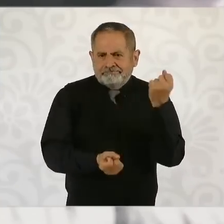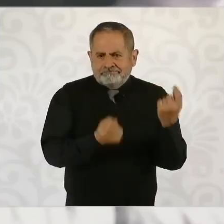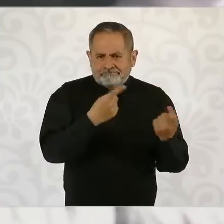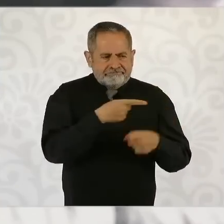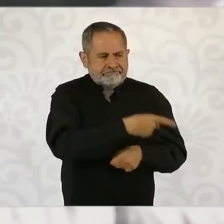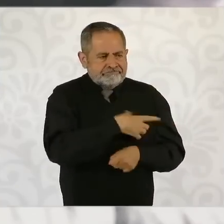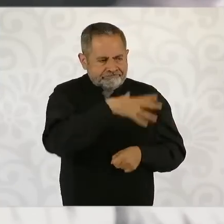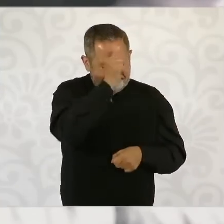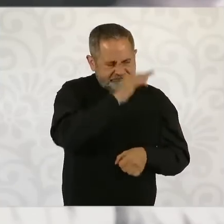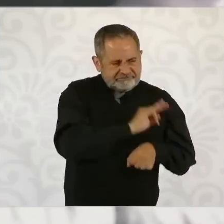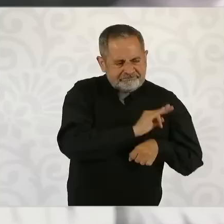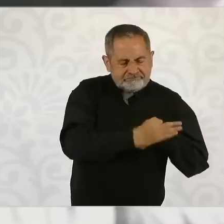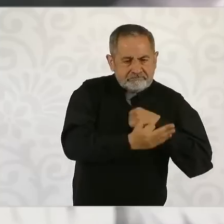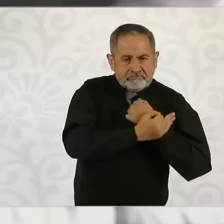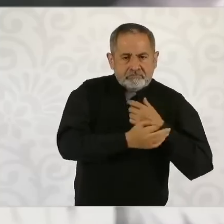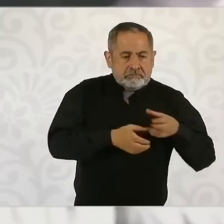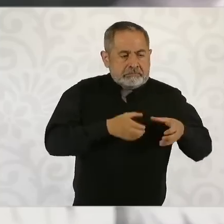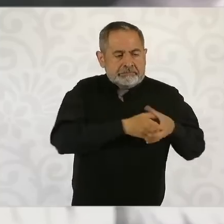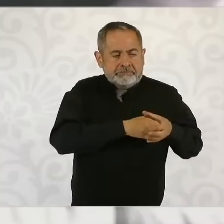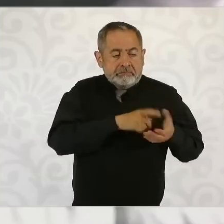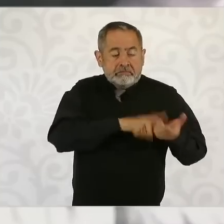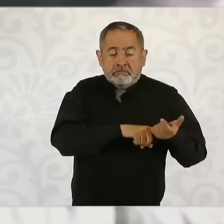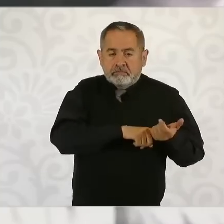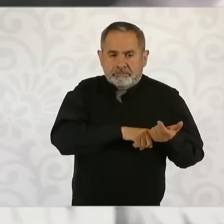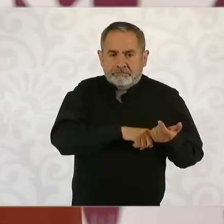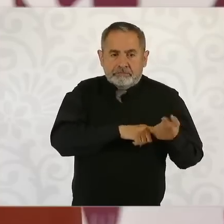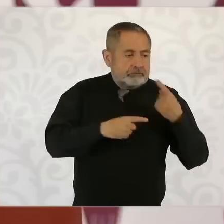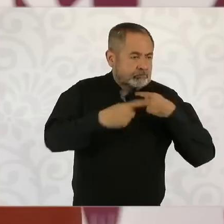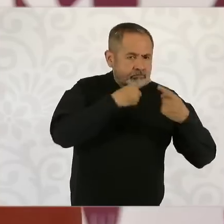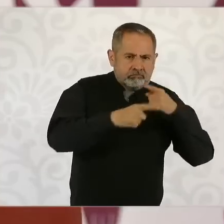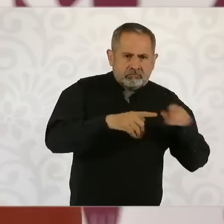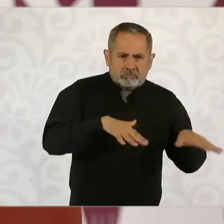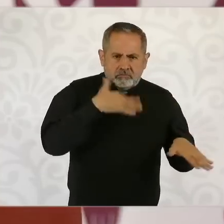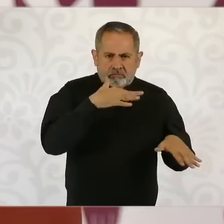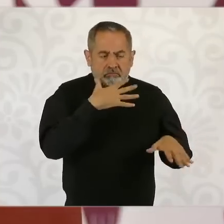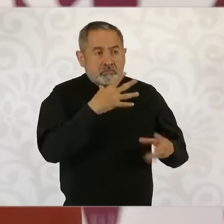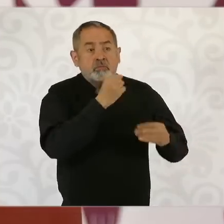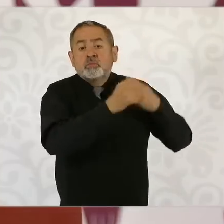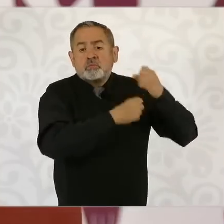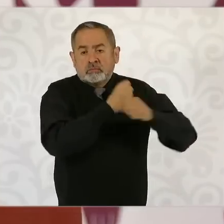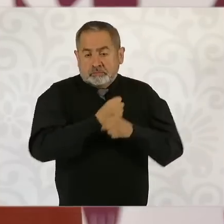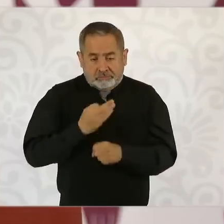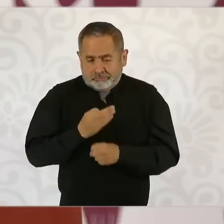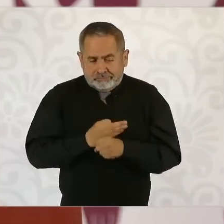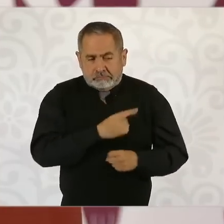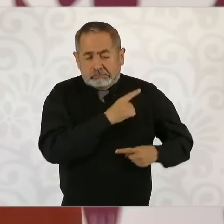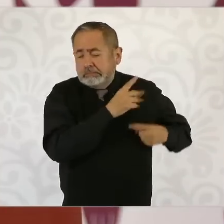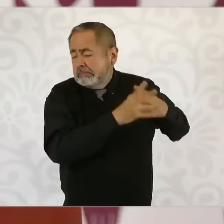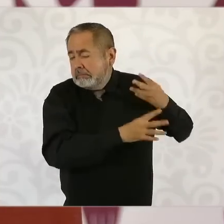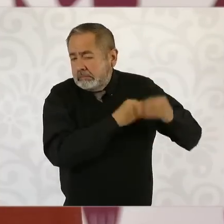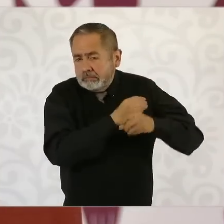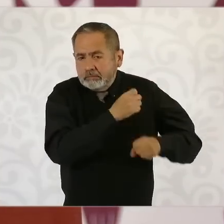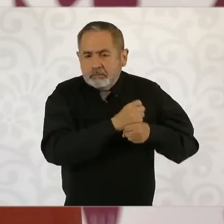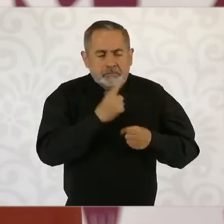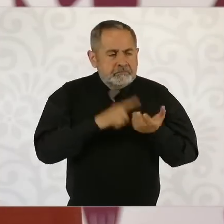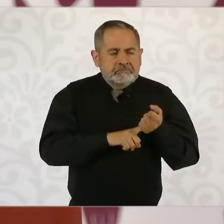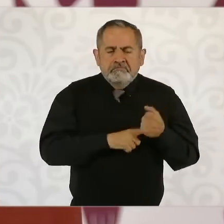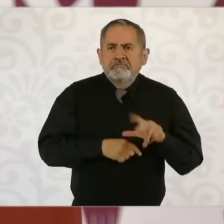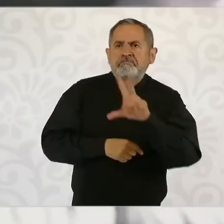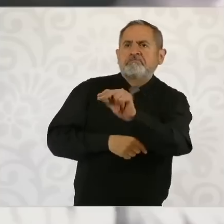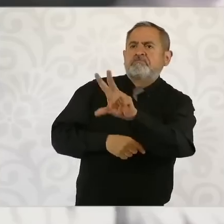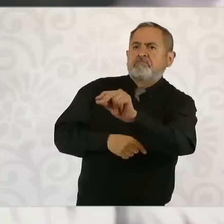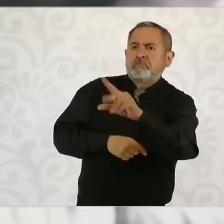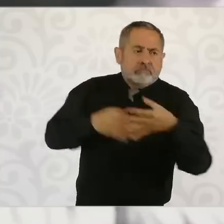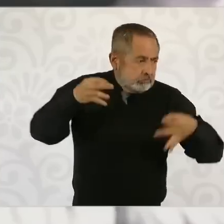de acuerdo con un criterio interno del Poder Judicial que tiene muchos años, no es de ahorita. No nos permite llevar